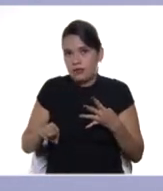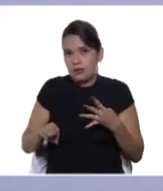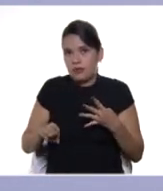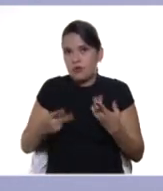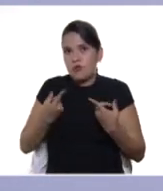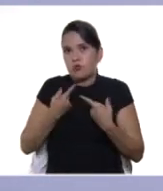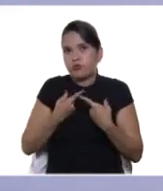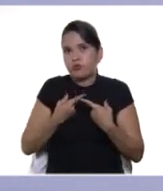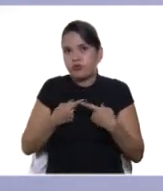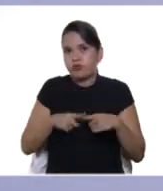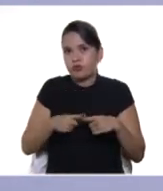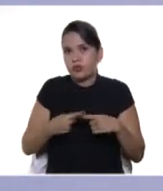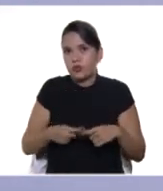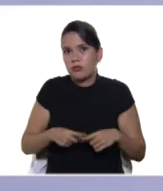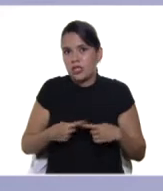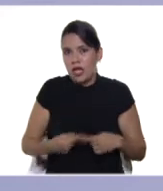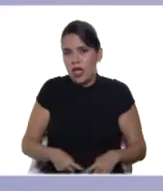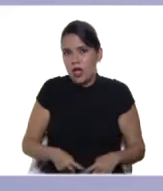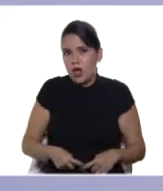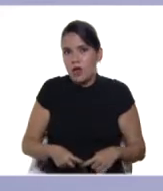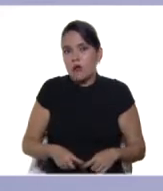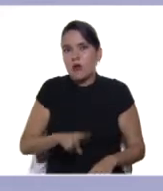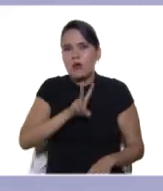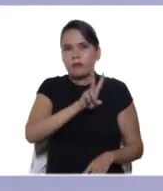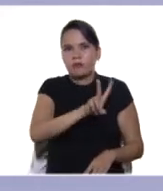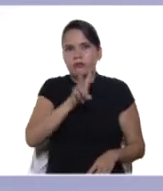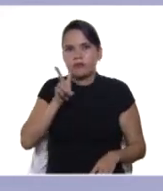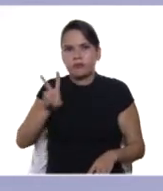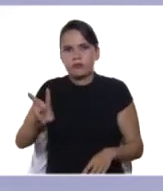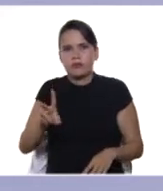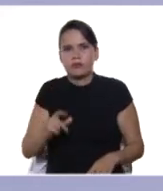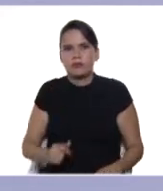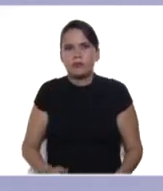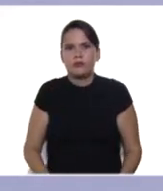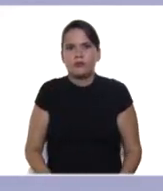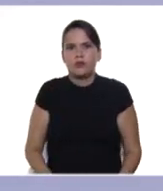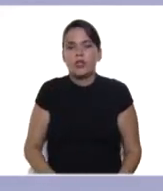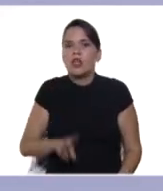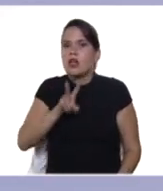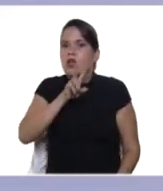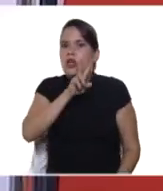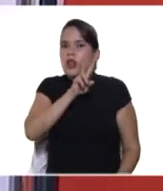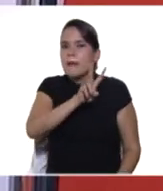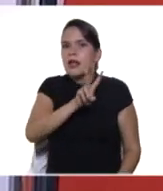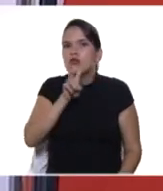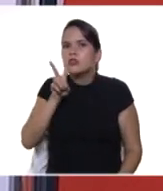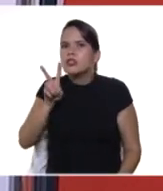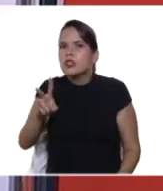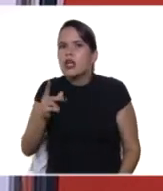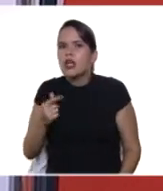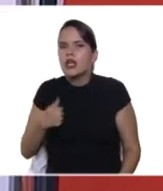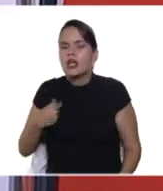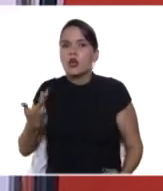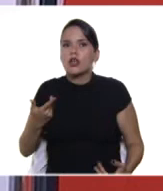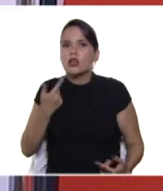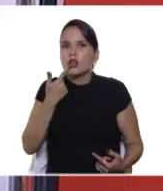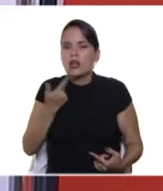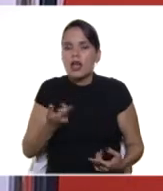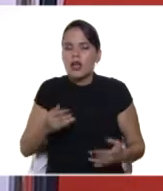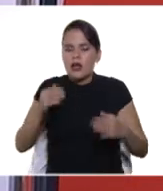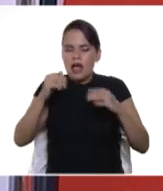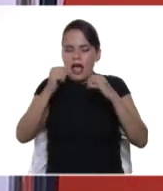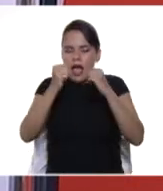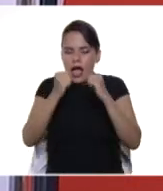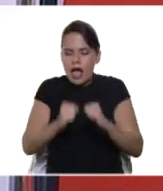por la aceleración. La aceleración en este caso es lo que nos empuja hacia